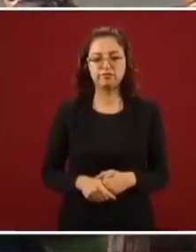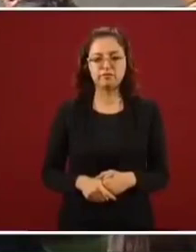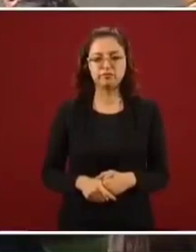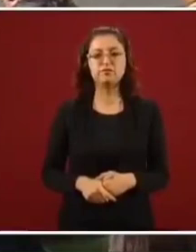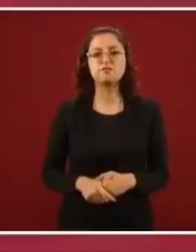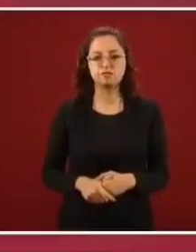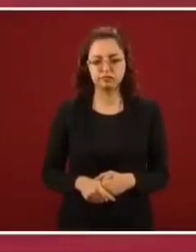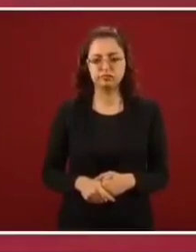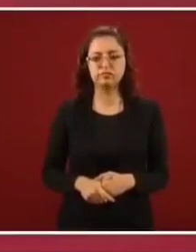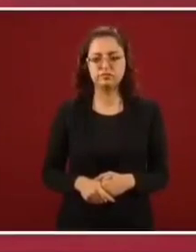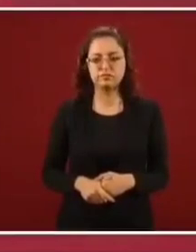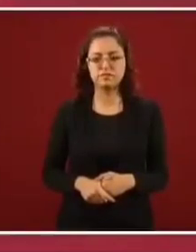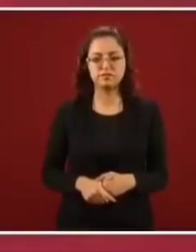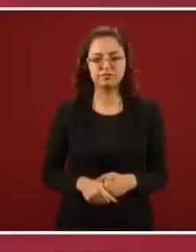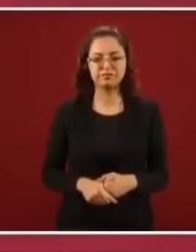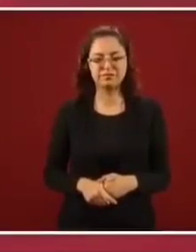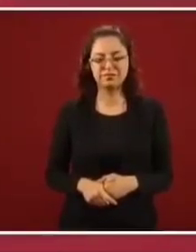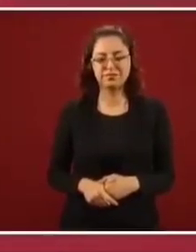sí,